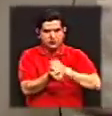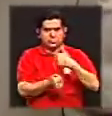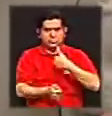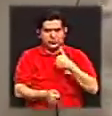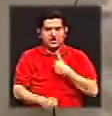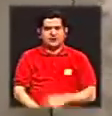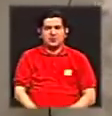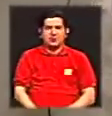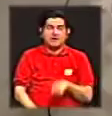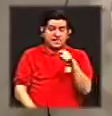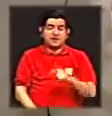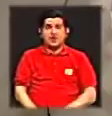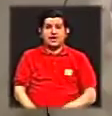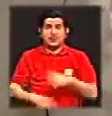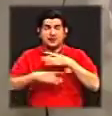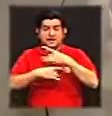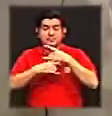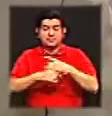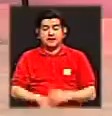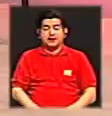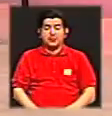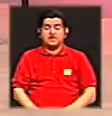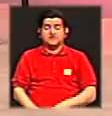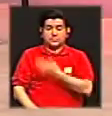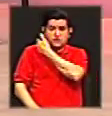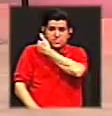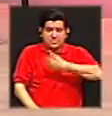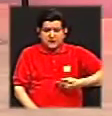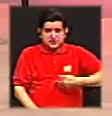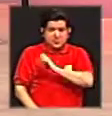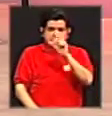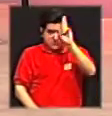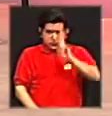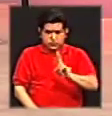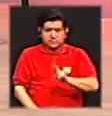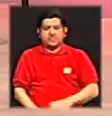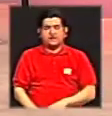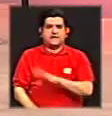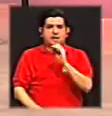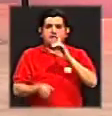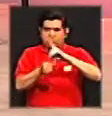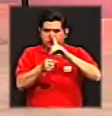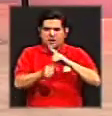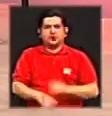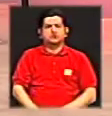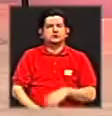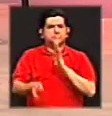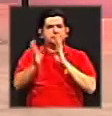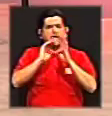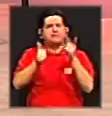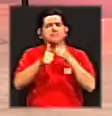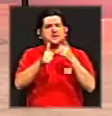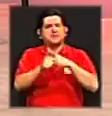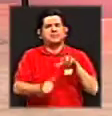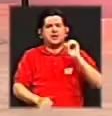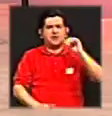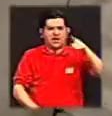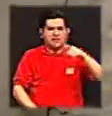la carrera electoral en Costa Rica. Adrián, conversemos acerca del abstencionismo. En el